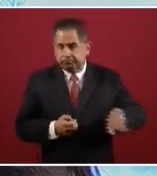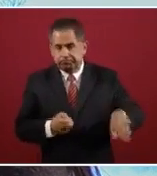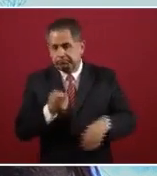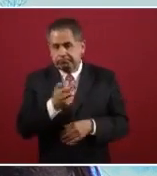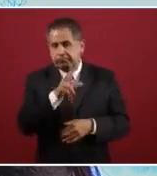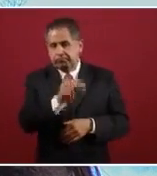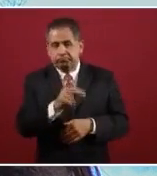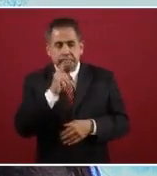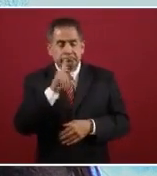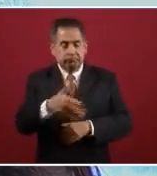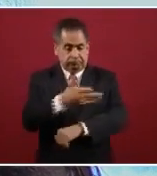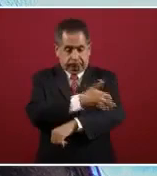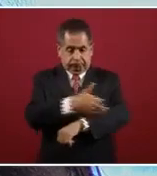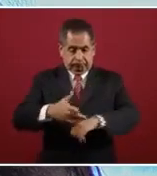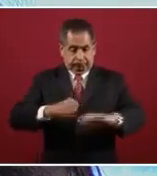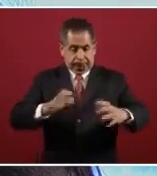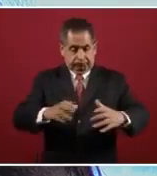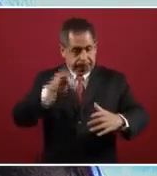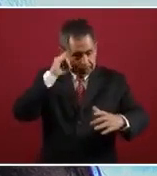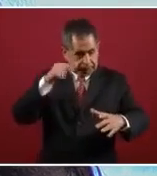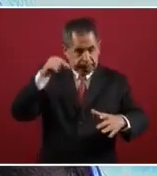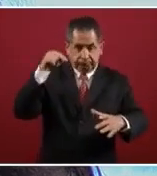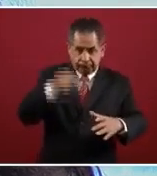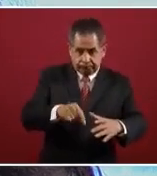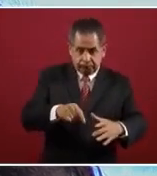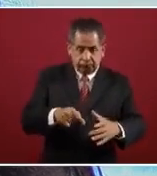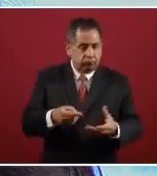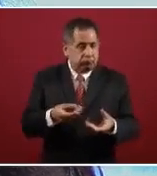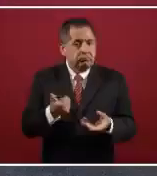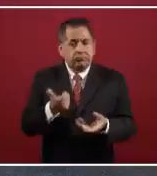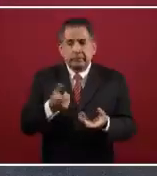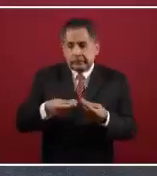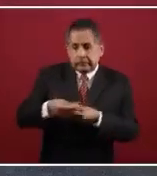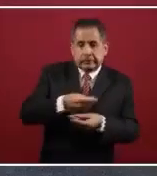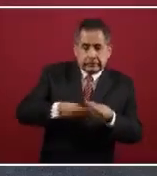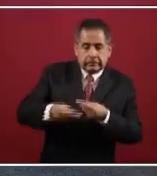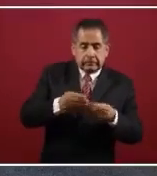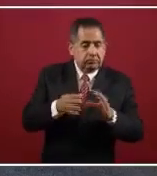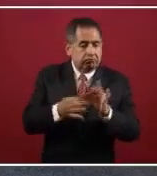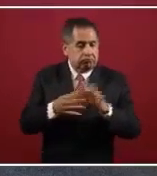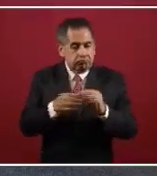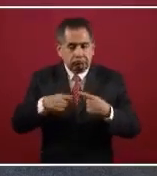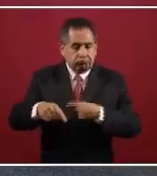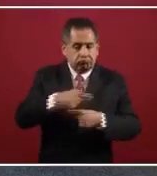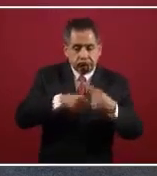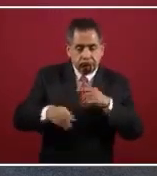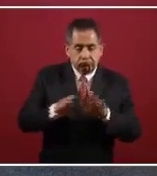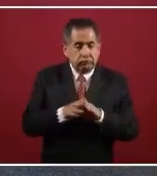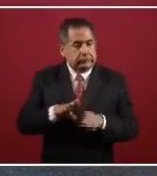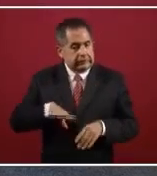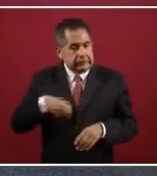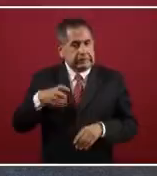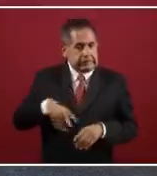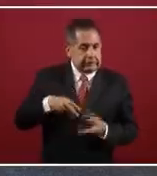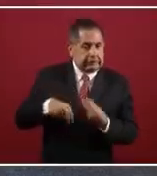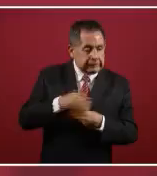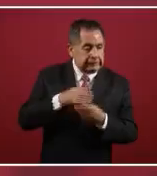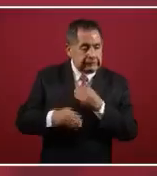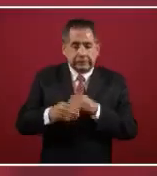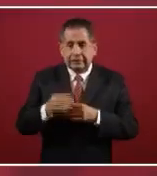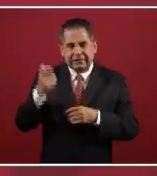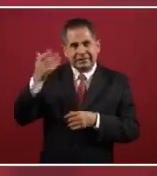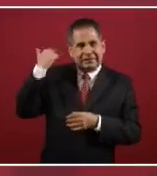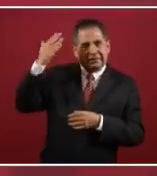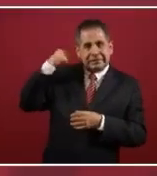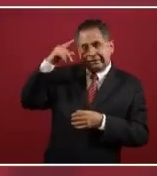campesina, la familia campesina es eficiente y eficaz porque ha logrado sobrevivir pese a esos